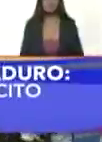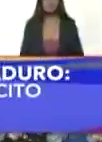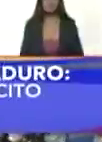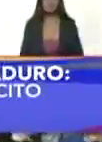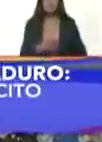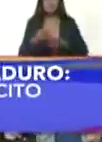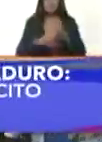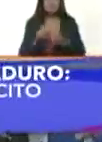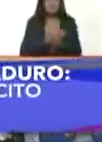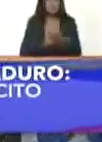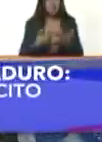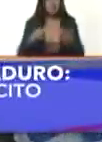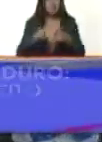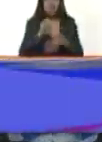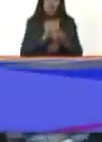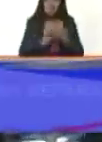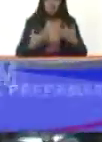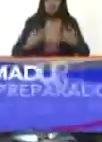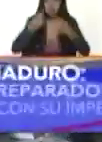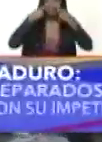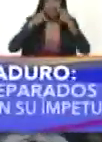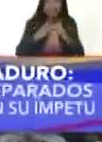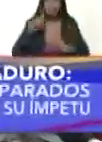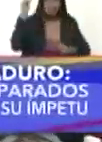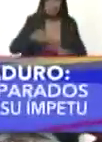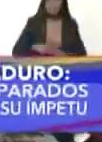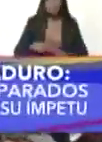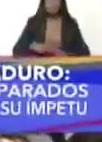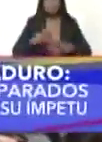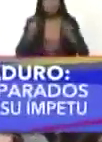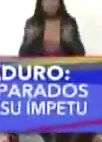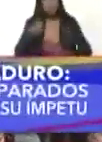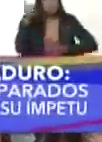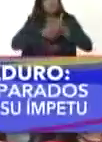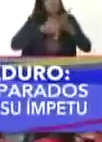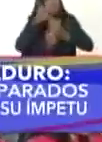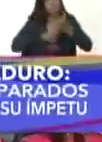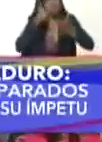hecha de sangre, de fuego, de lágrimas y de mucha lucha.